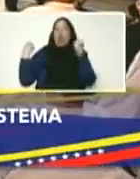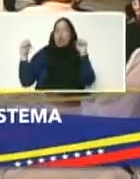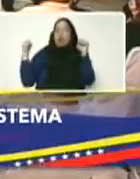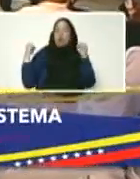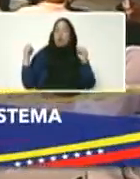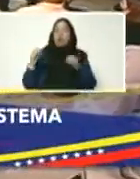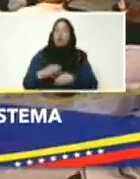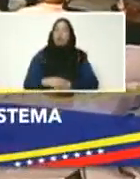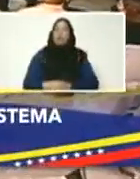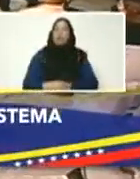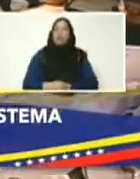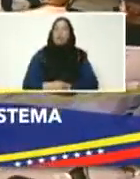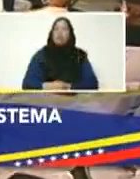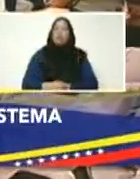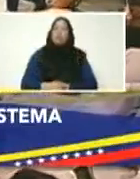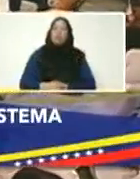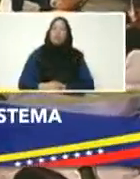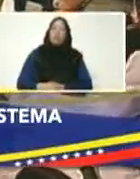sobre el terreno.